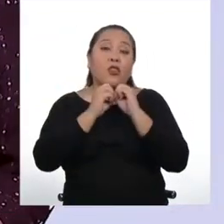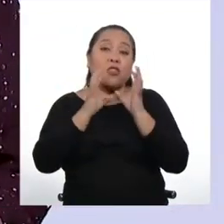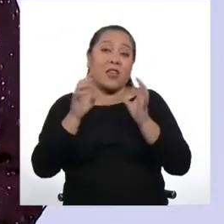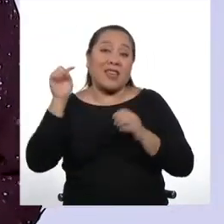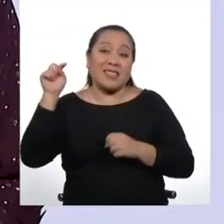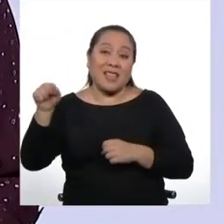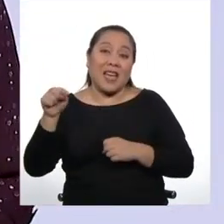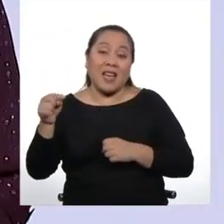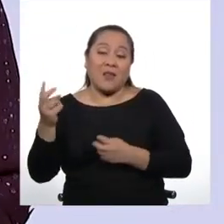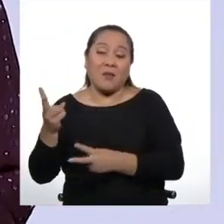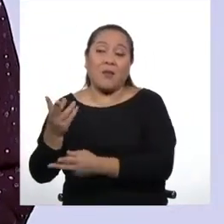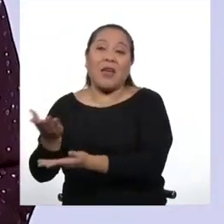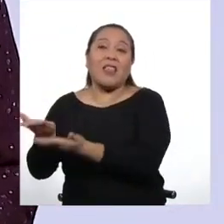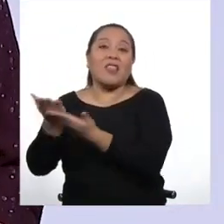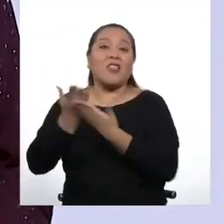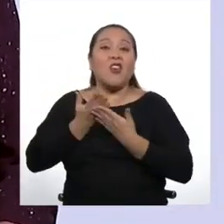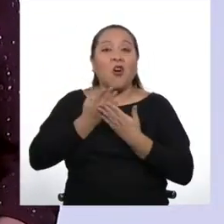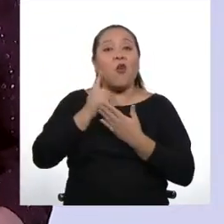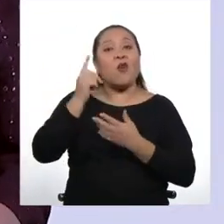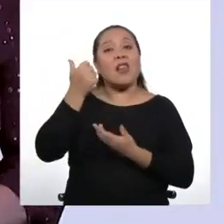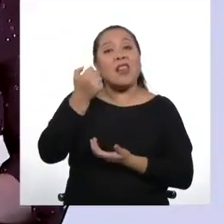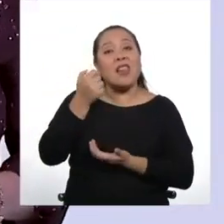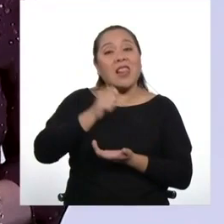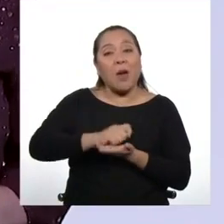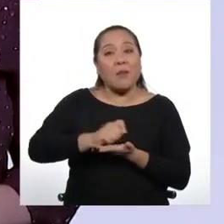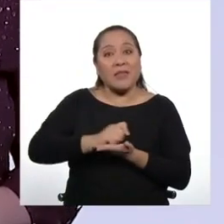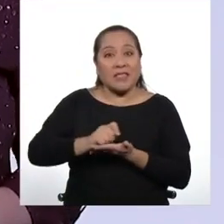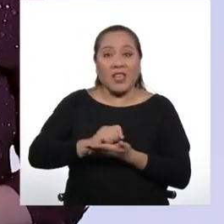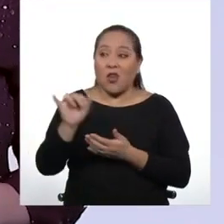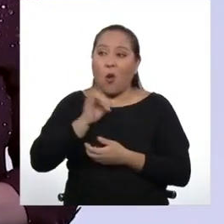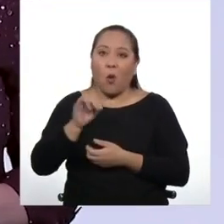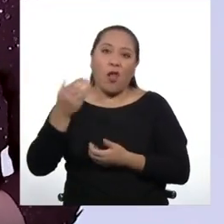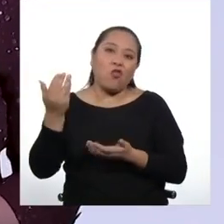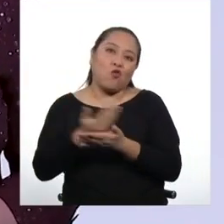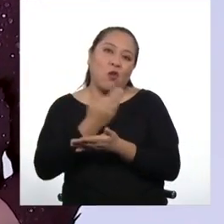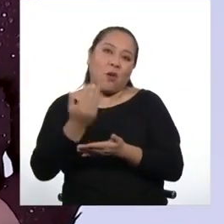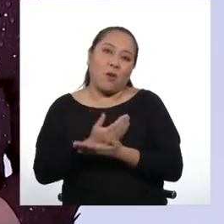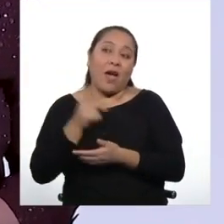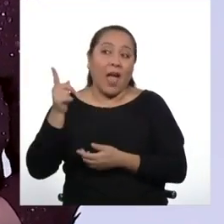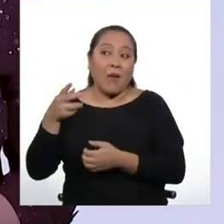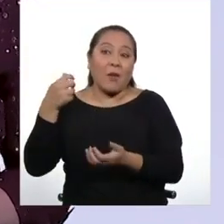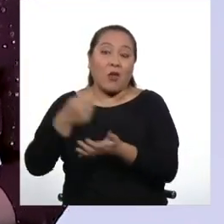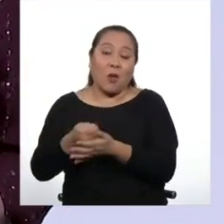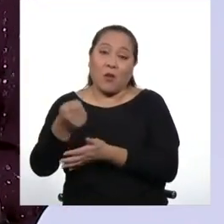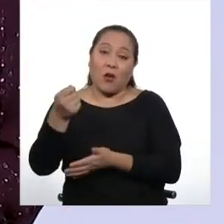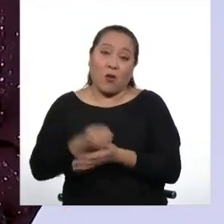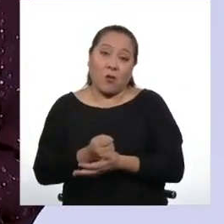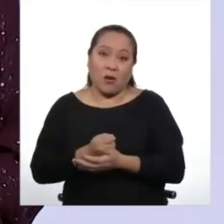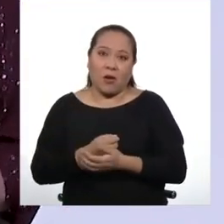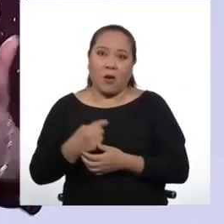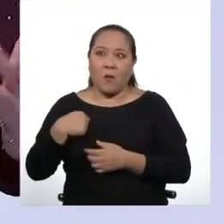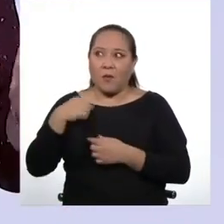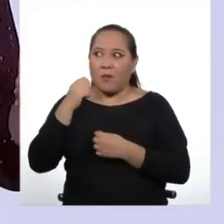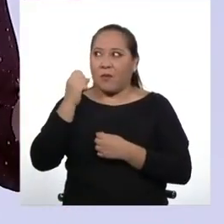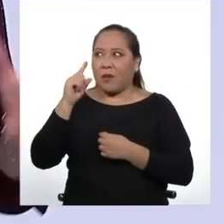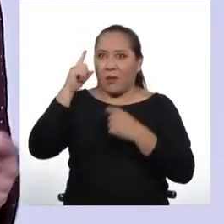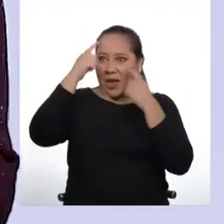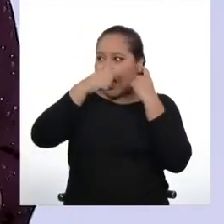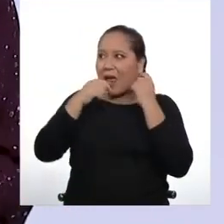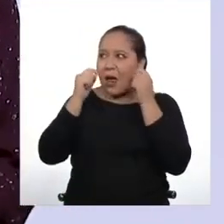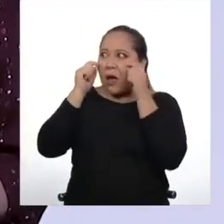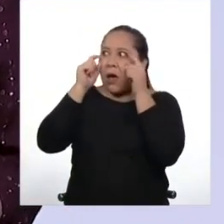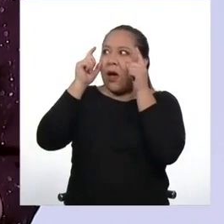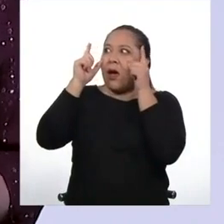mismo compañero me dio un lapicero exactamente igual y nuevo. Él me lo había comprado. Primero mi cara fue de